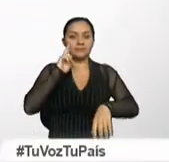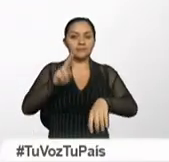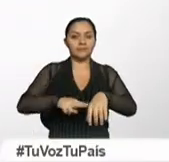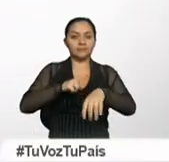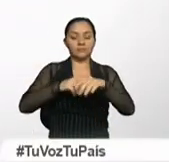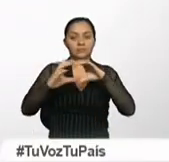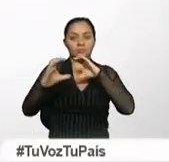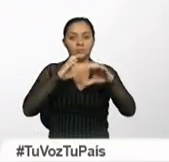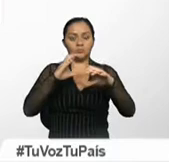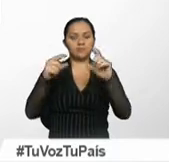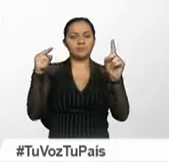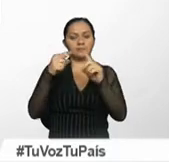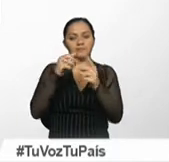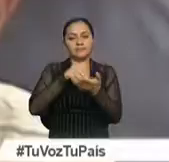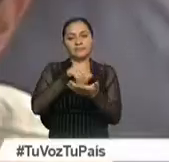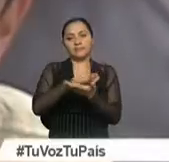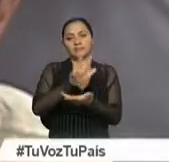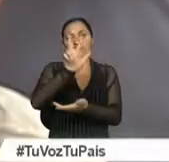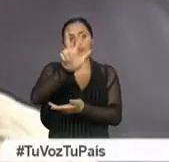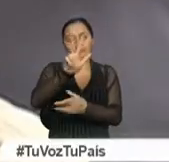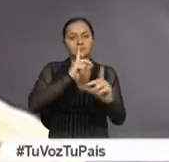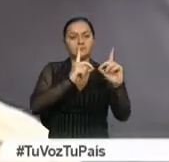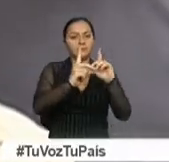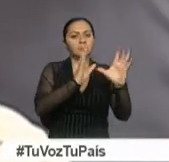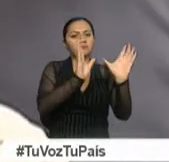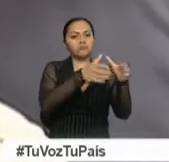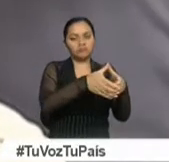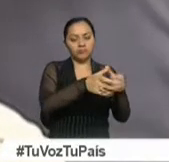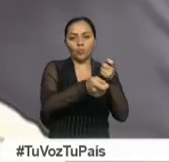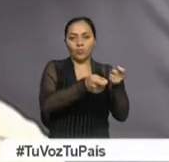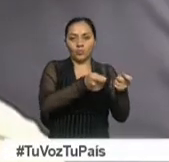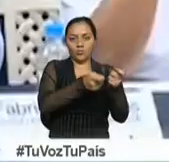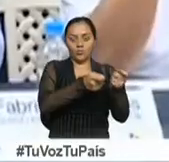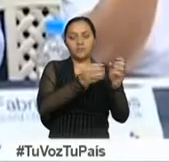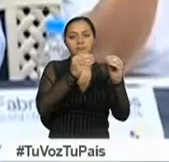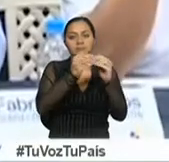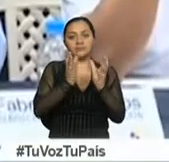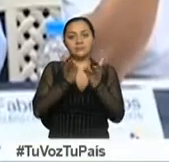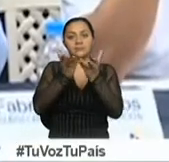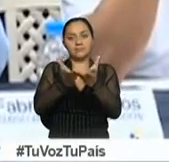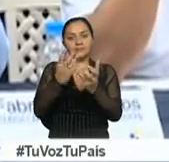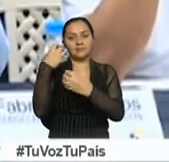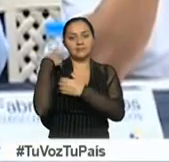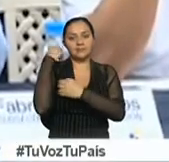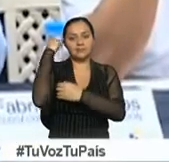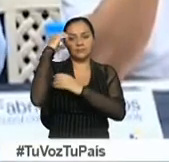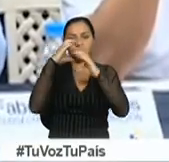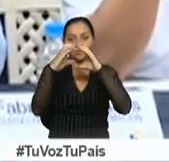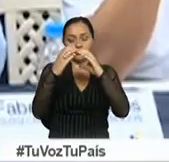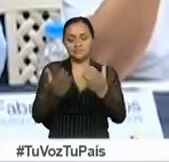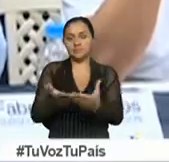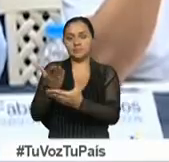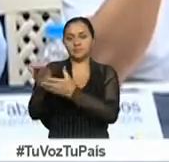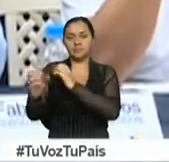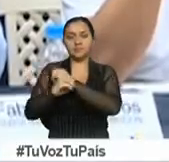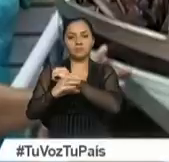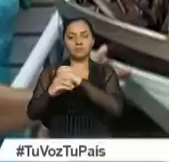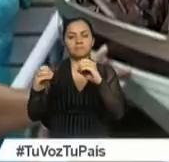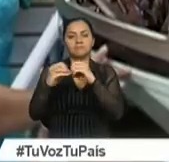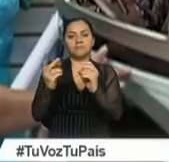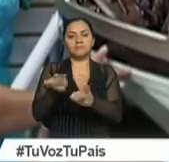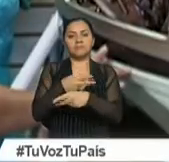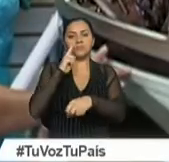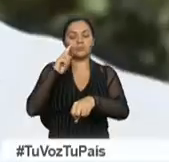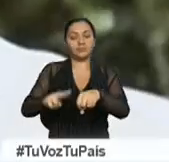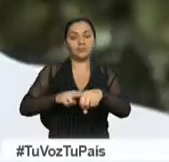Comunicación, se instalaron tres mesas sobre regulación de control, garantías y derechos de la comunicación, publicidad y producción